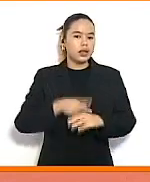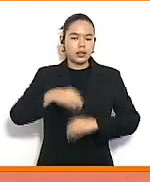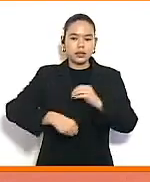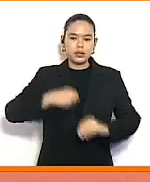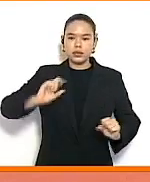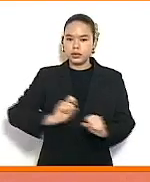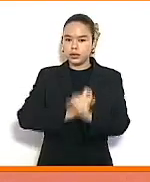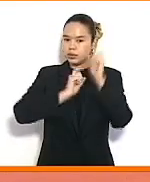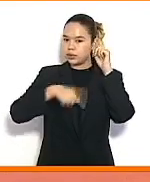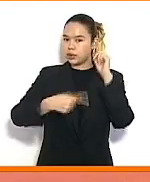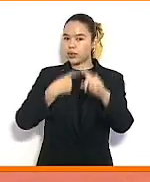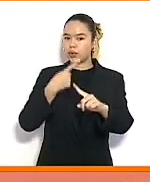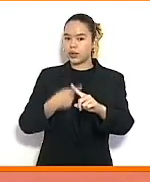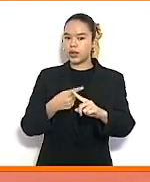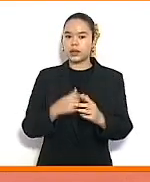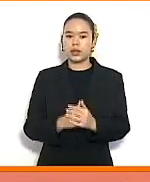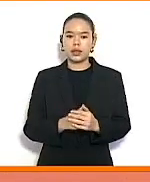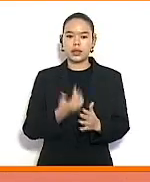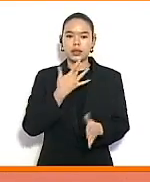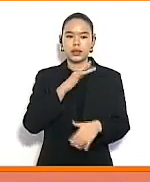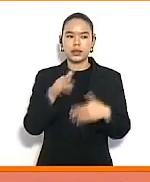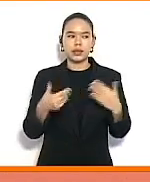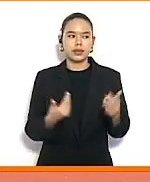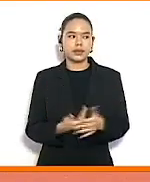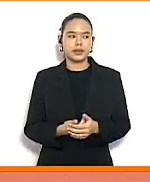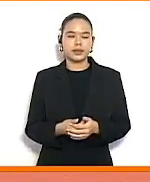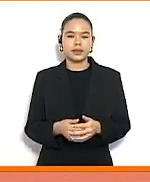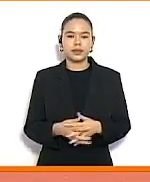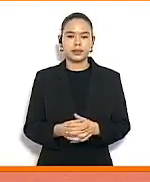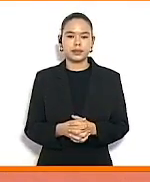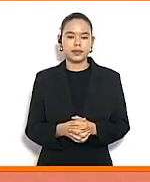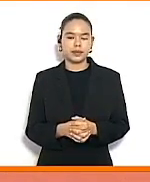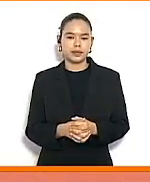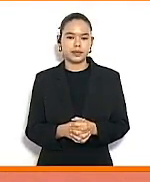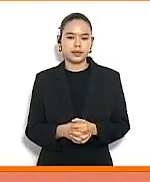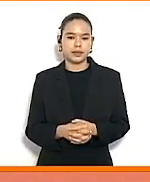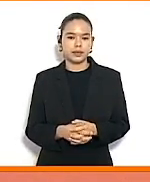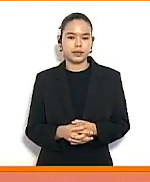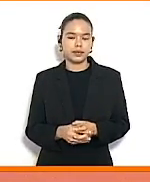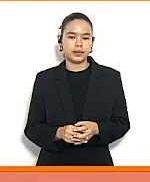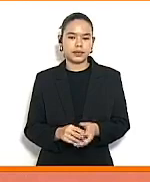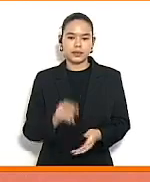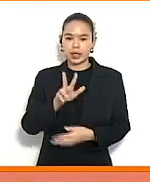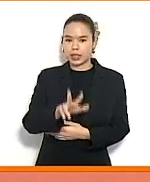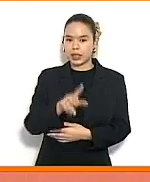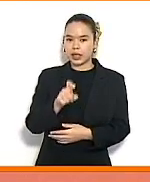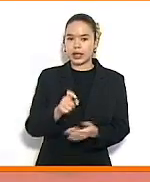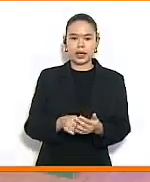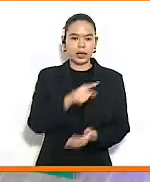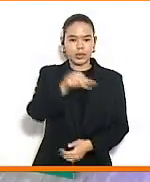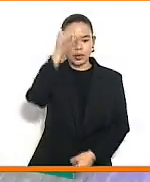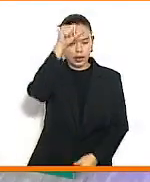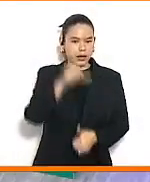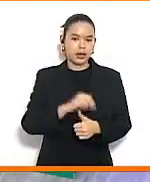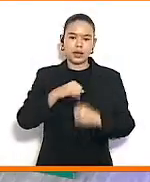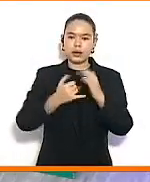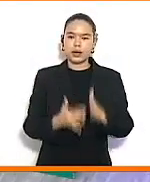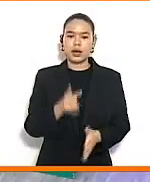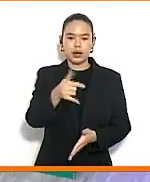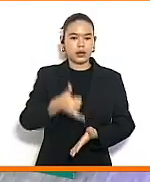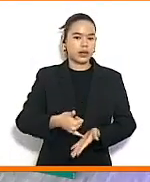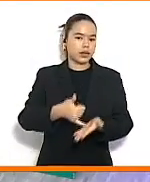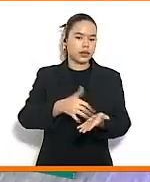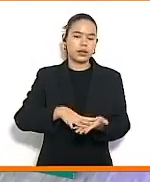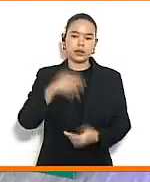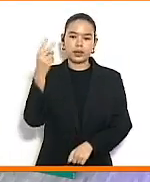jugada de MultiX es muchísima suerte. Y esa es 3X. Recuerda, querido jugador, que tu premio